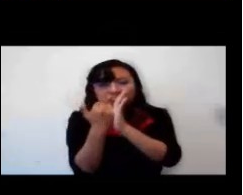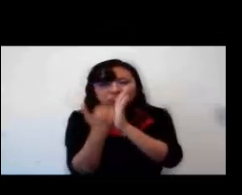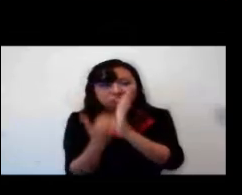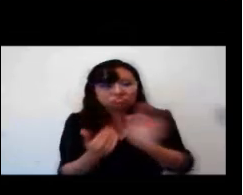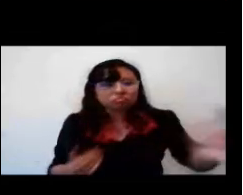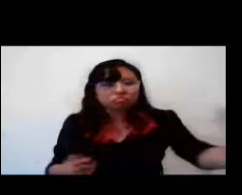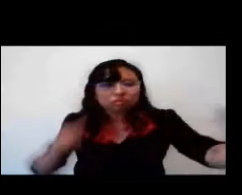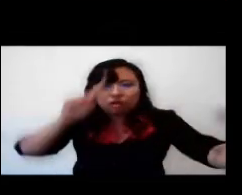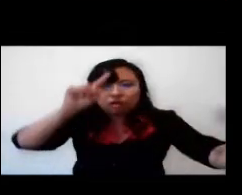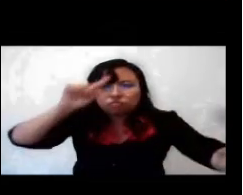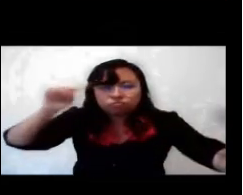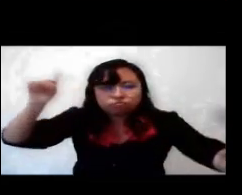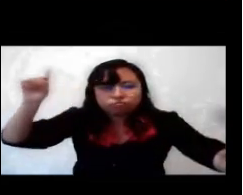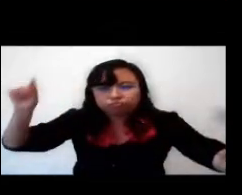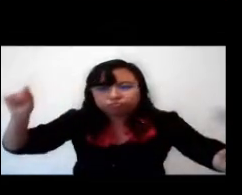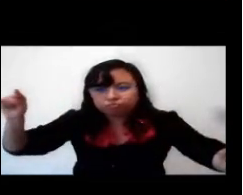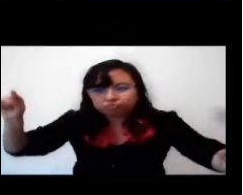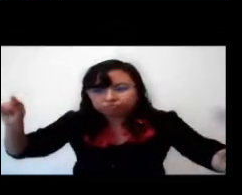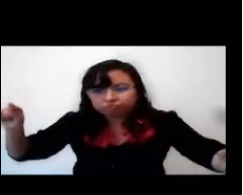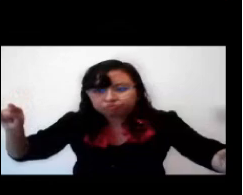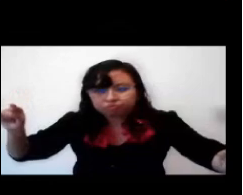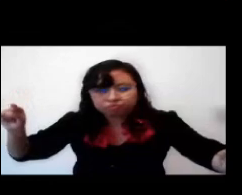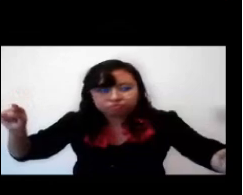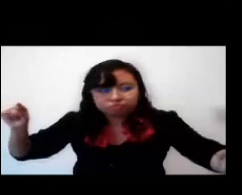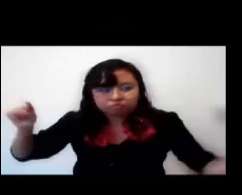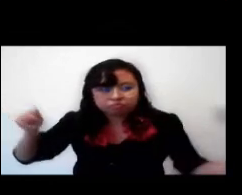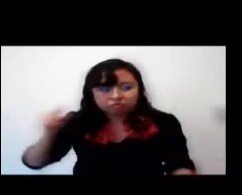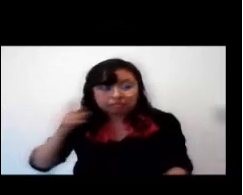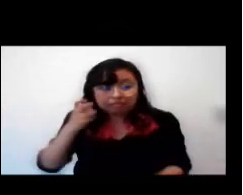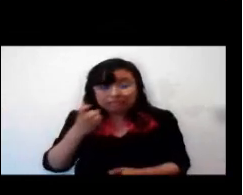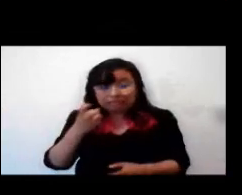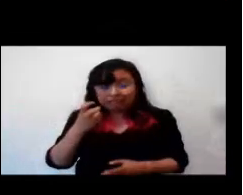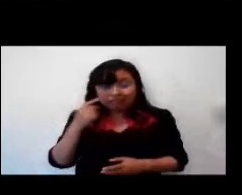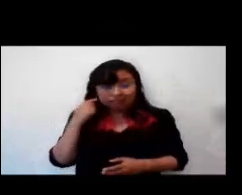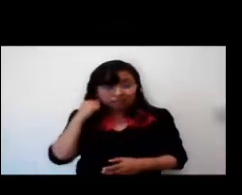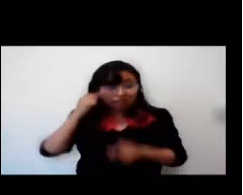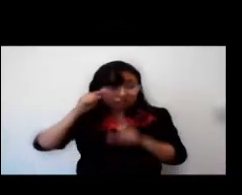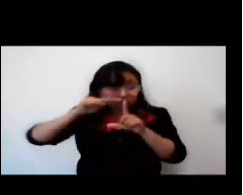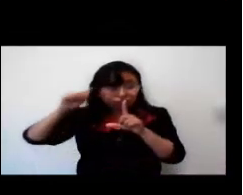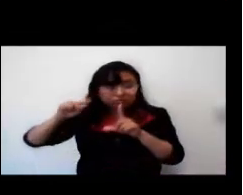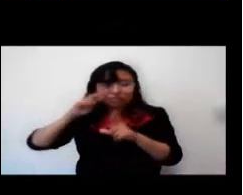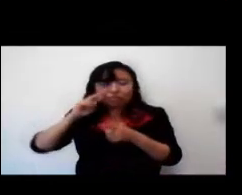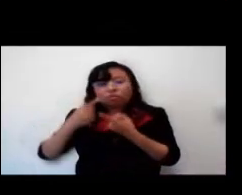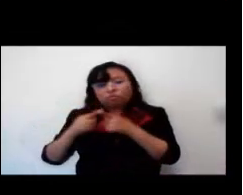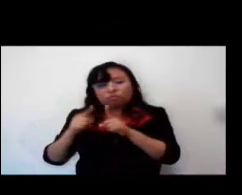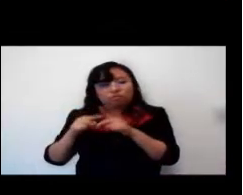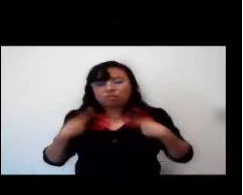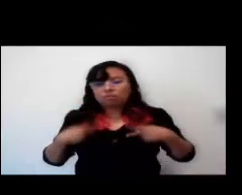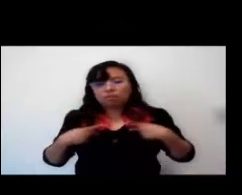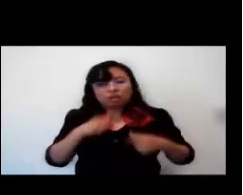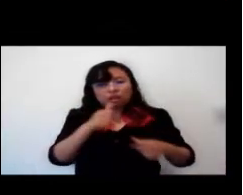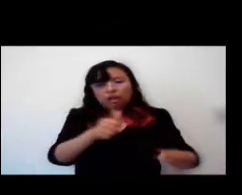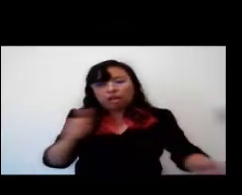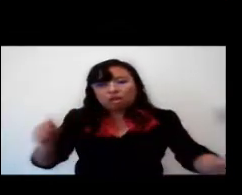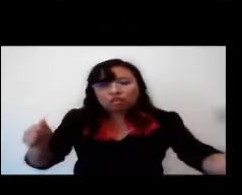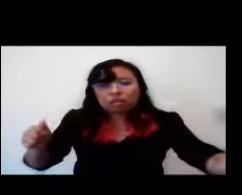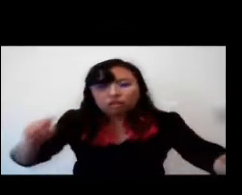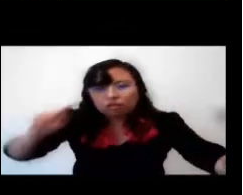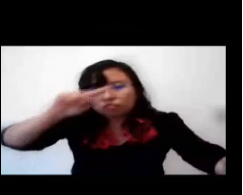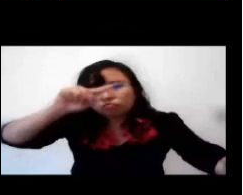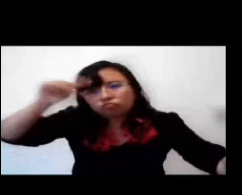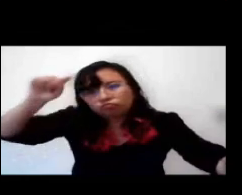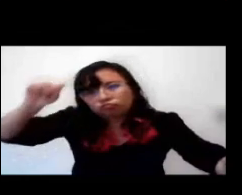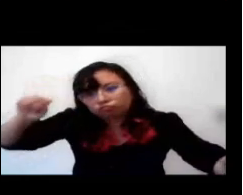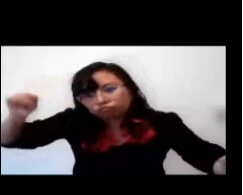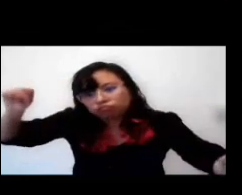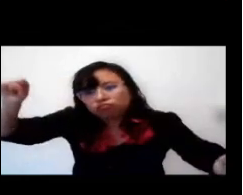diversa. El patrón de la pérdida auditiva puede ser distinto, puede ser plano, puede ser más hacia